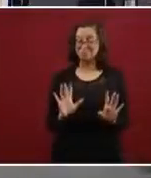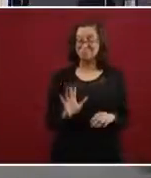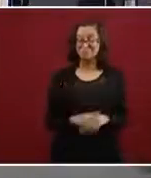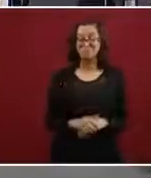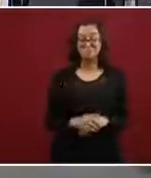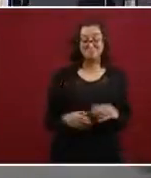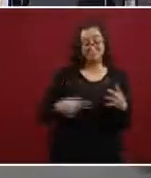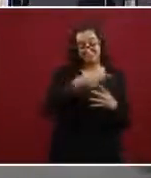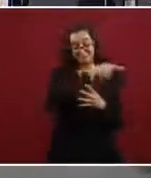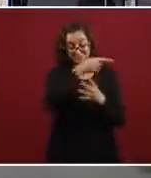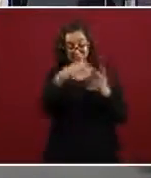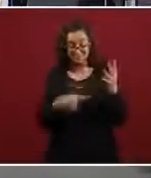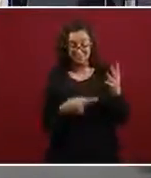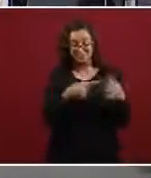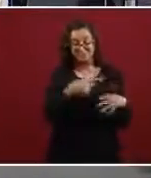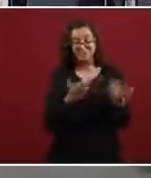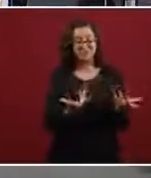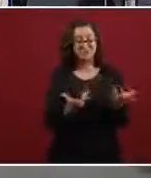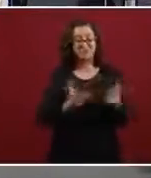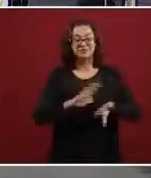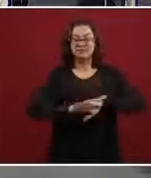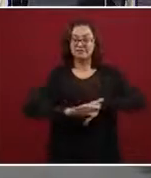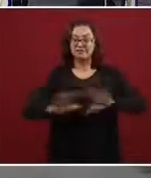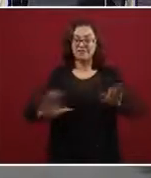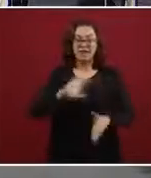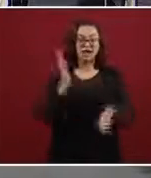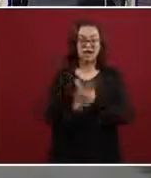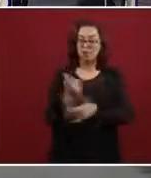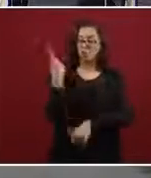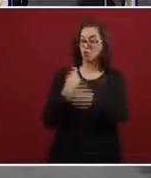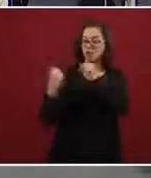Pues eso se terminó el año